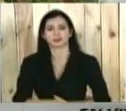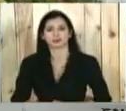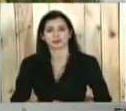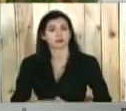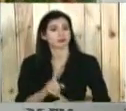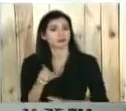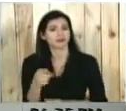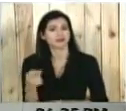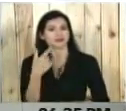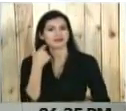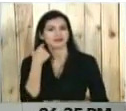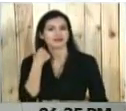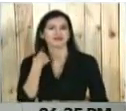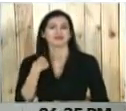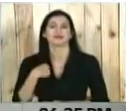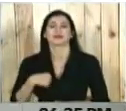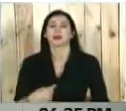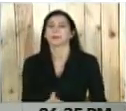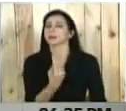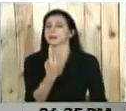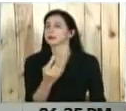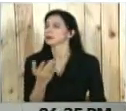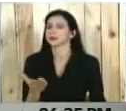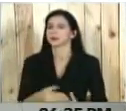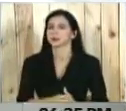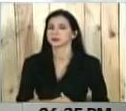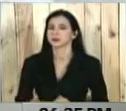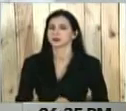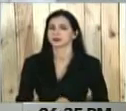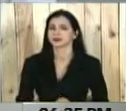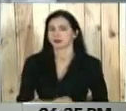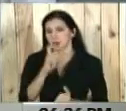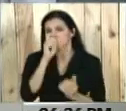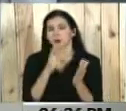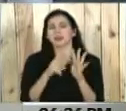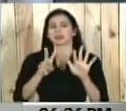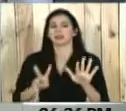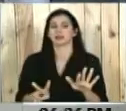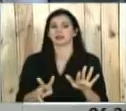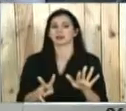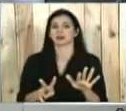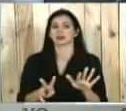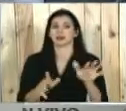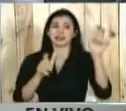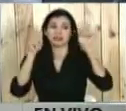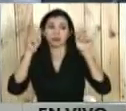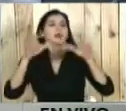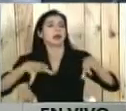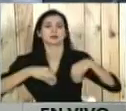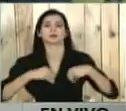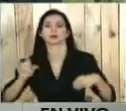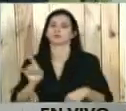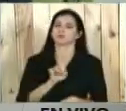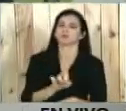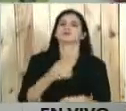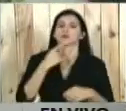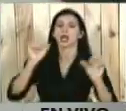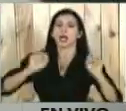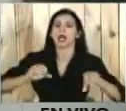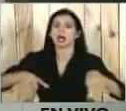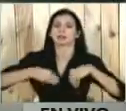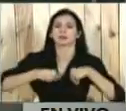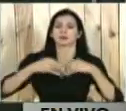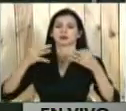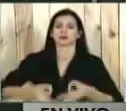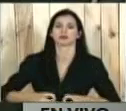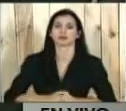¿Verdad? La primera en 2007, y salió el comandante Chávez inmediatamente, que fue dado el boletín